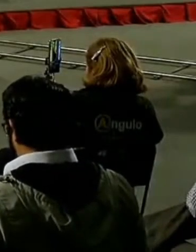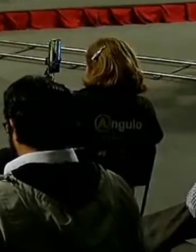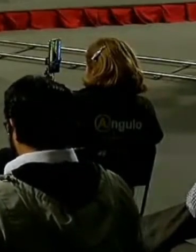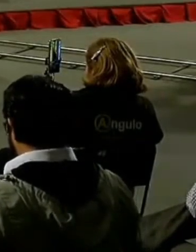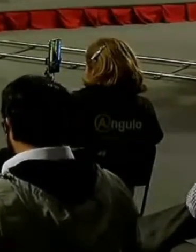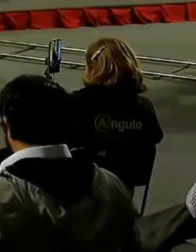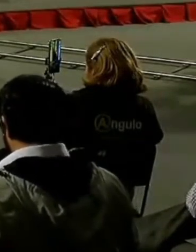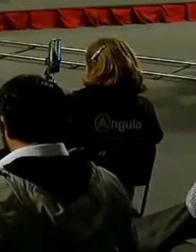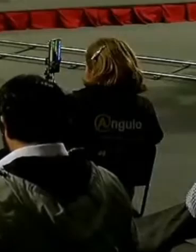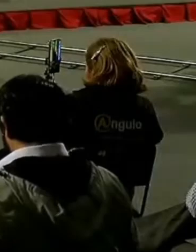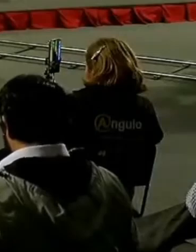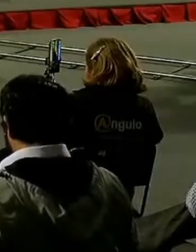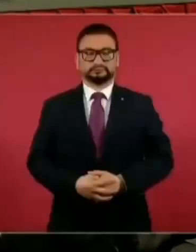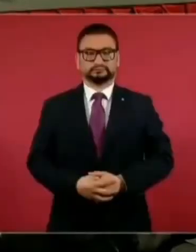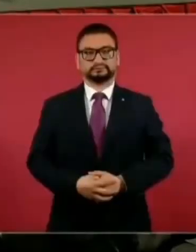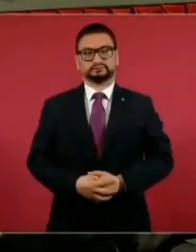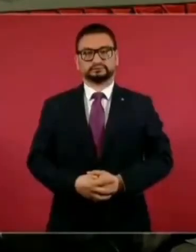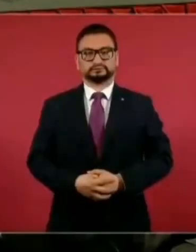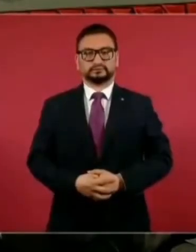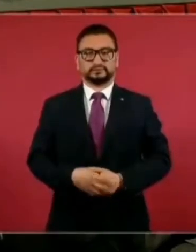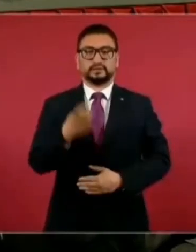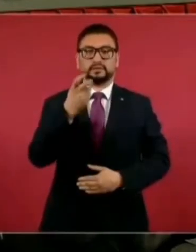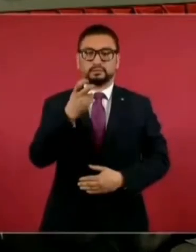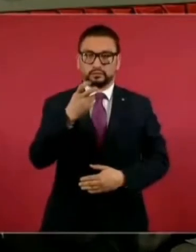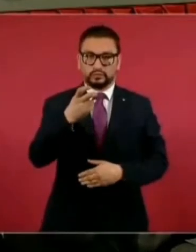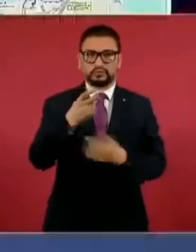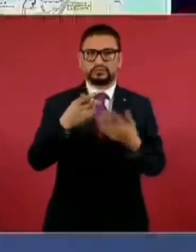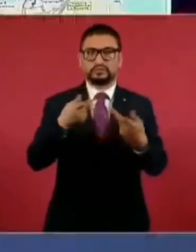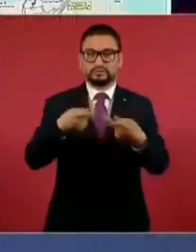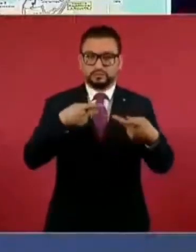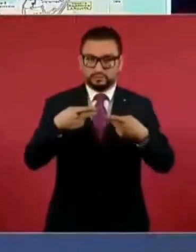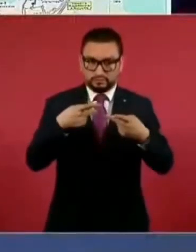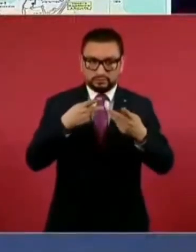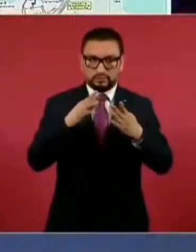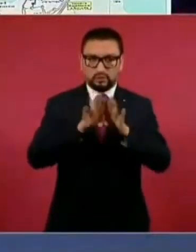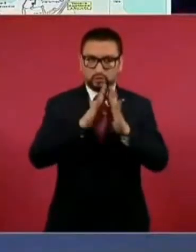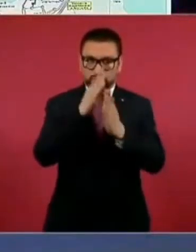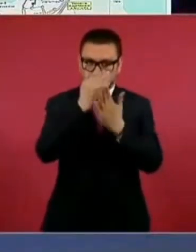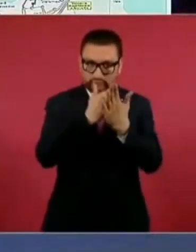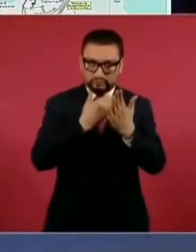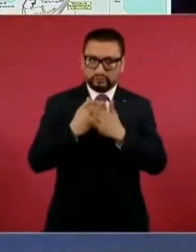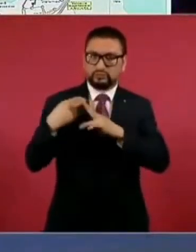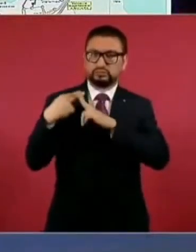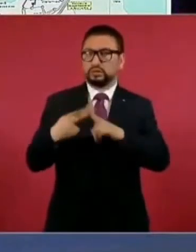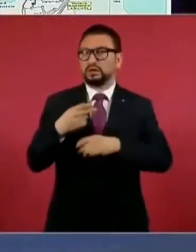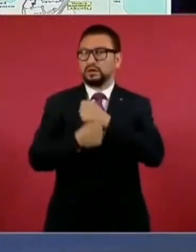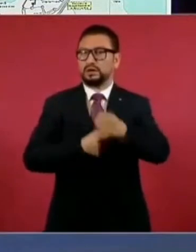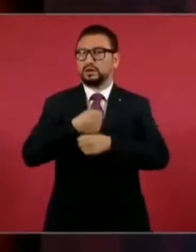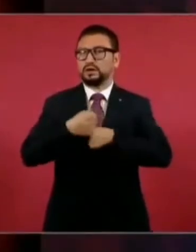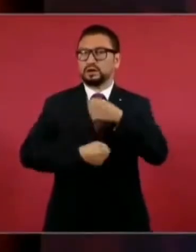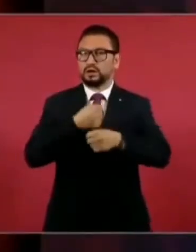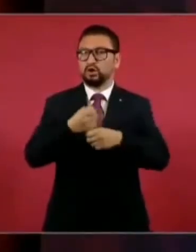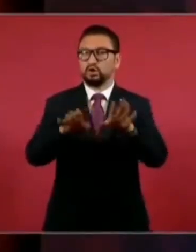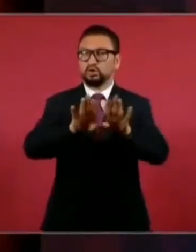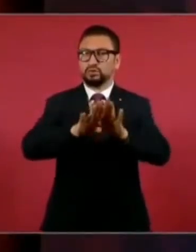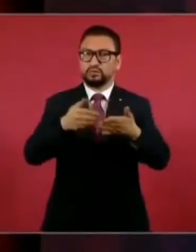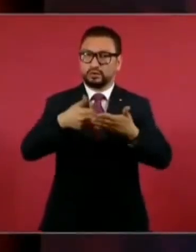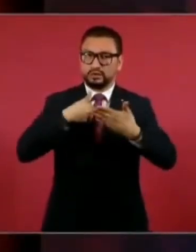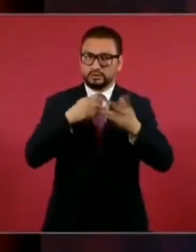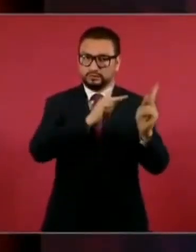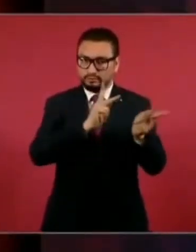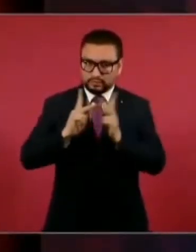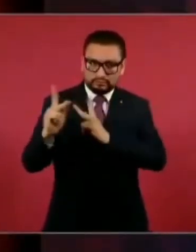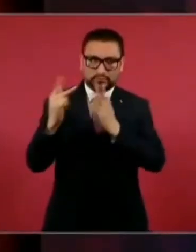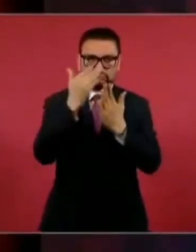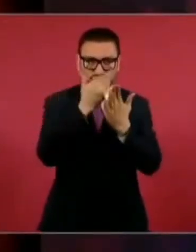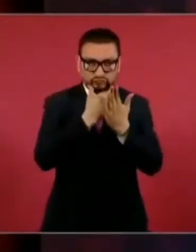planeación. Por muchos años, ¿cómo llegamos a esta estructura? Derivado de esa planeación integral que se